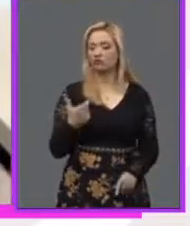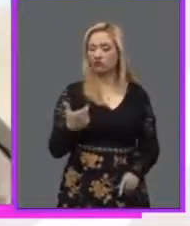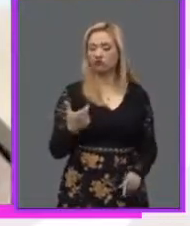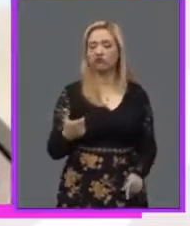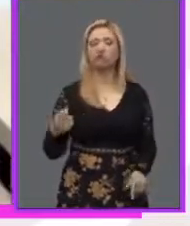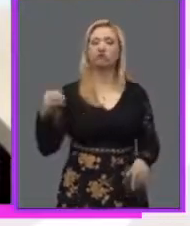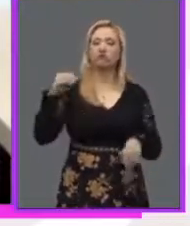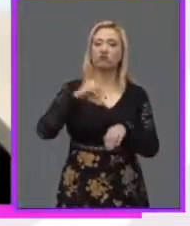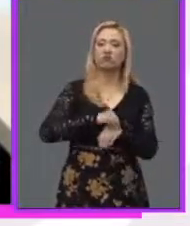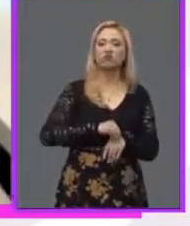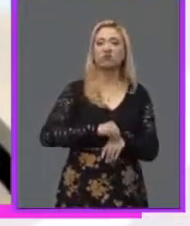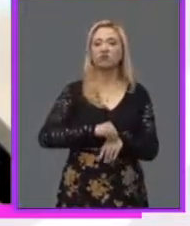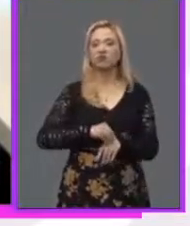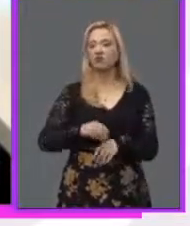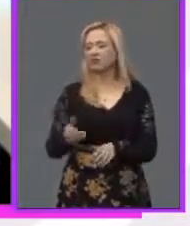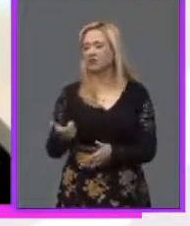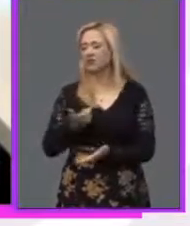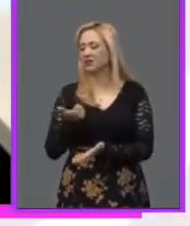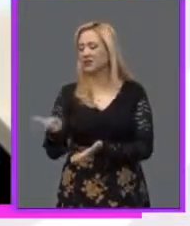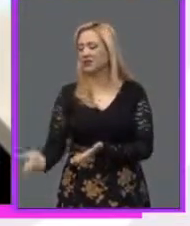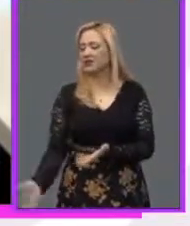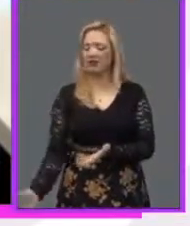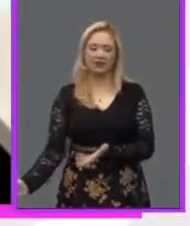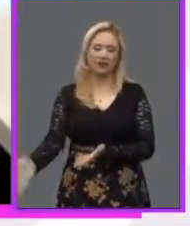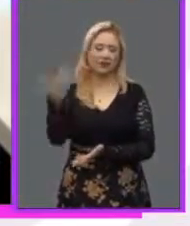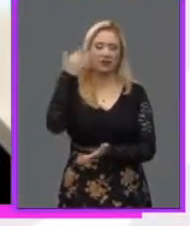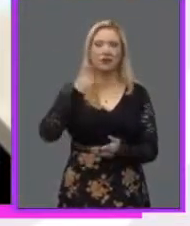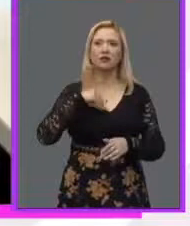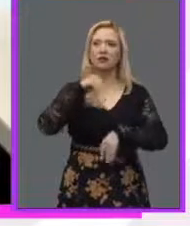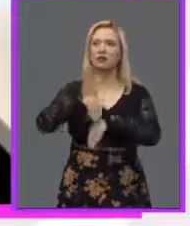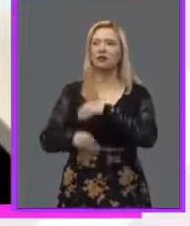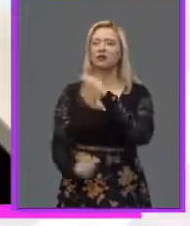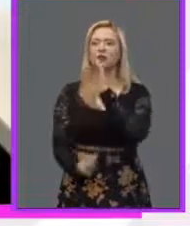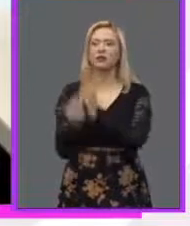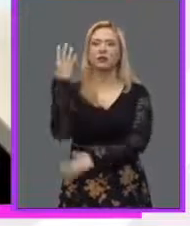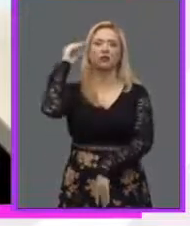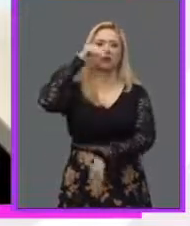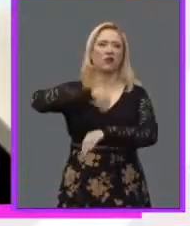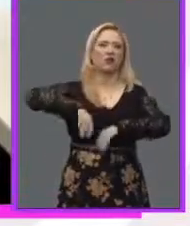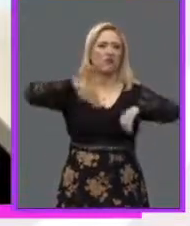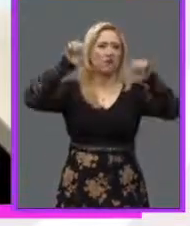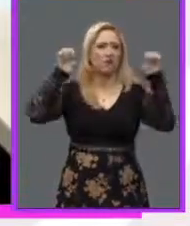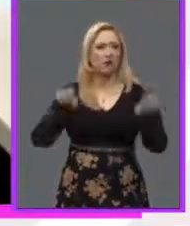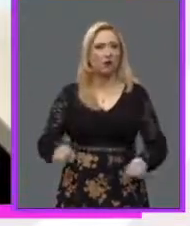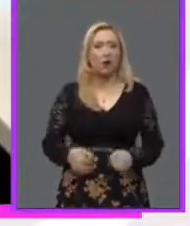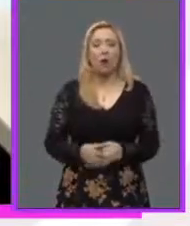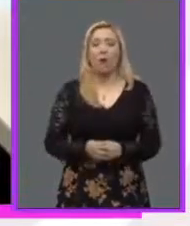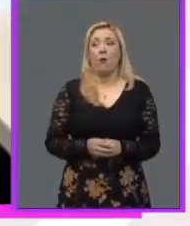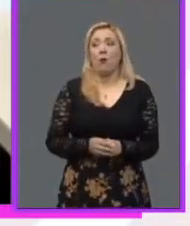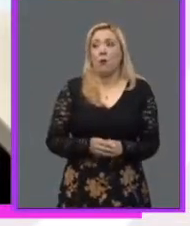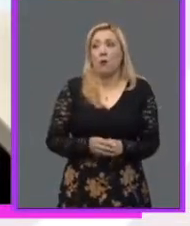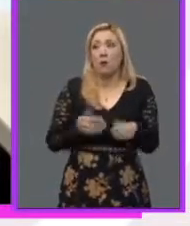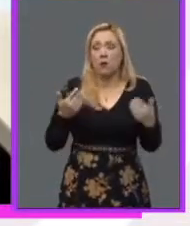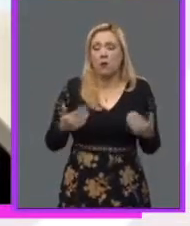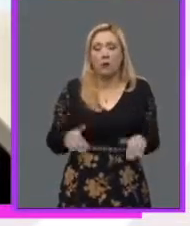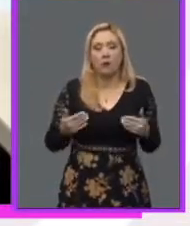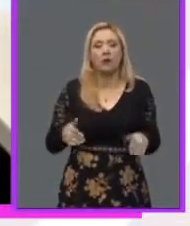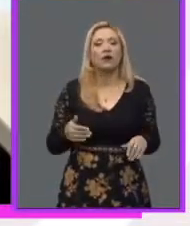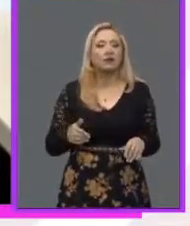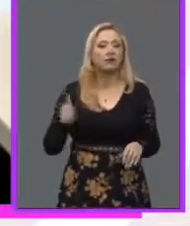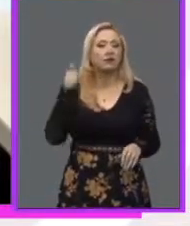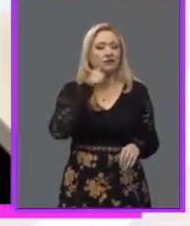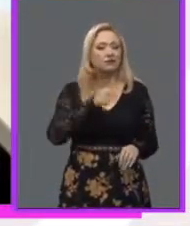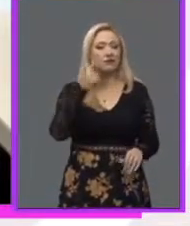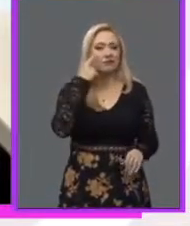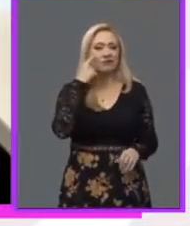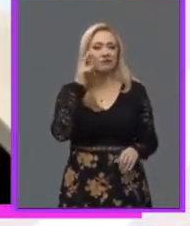van llegando y desplazando a los gentrificadores originales, etcétera. Y que además es muy complejo, es de los temas que siempre